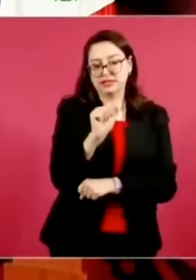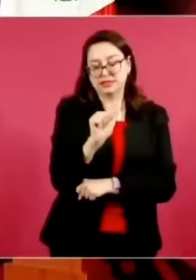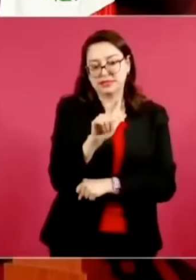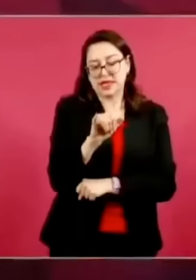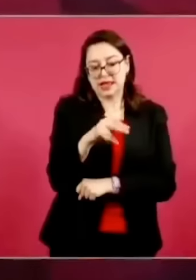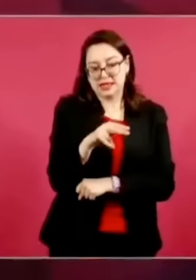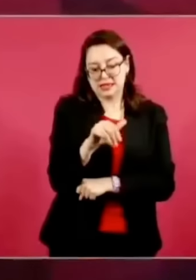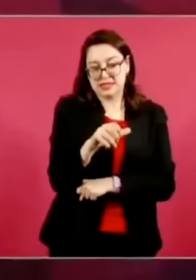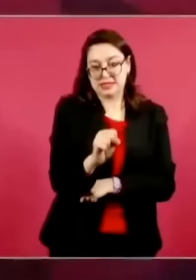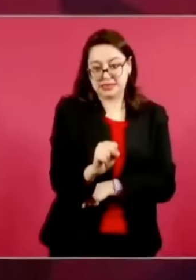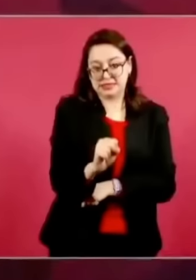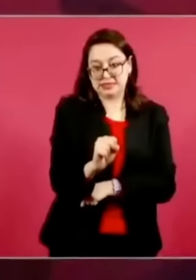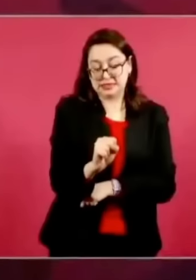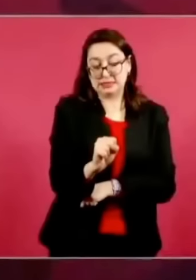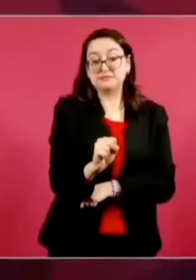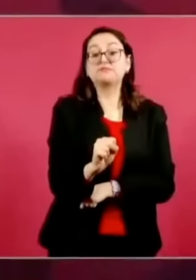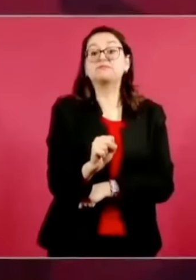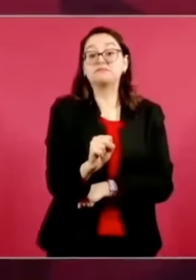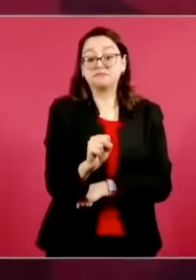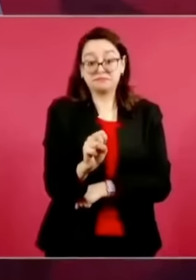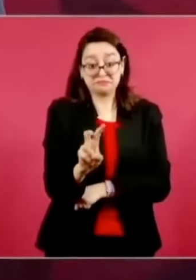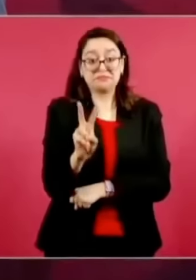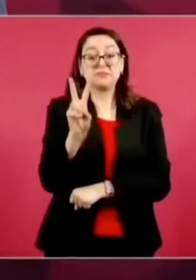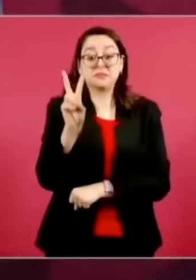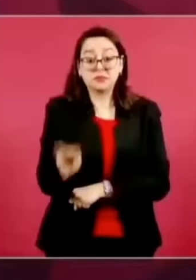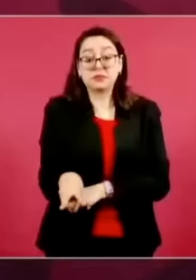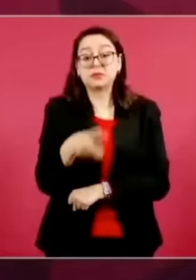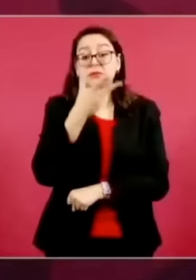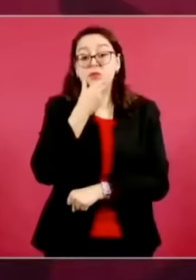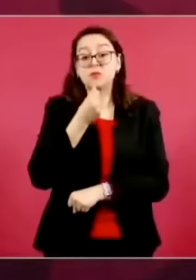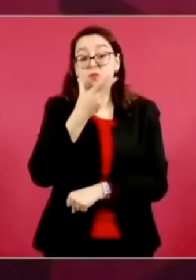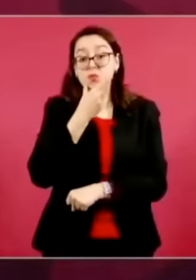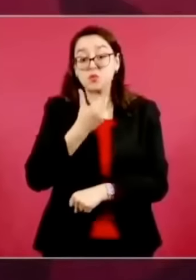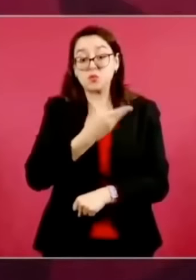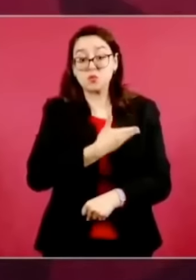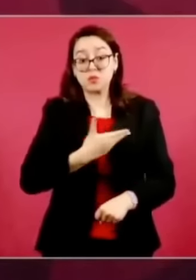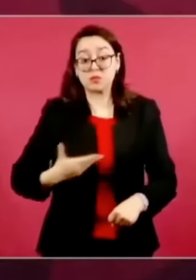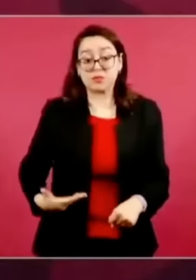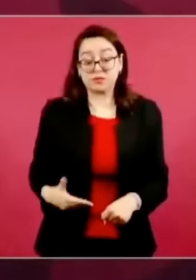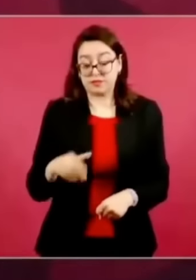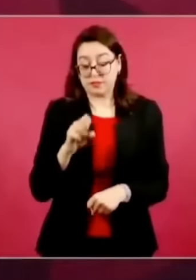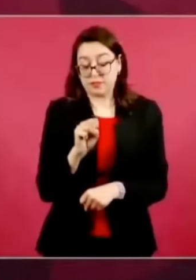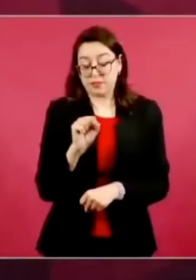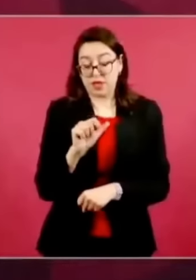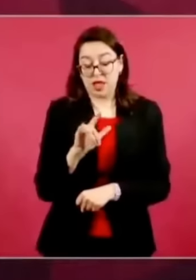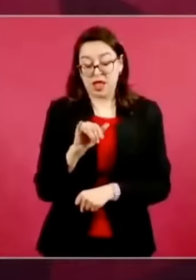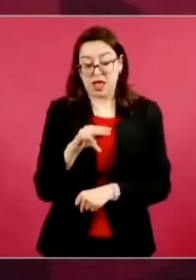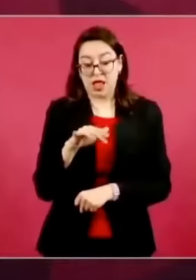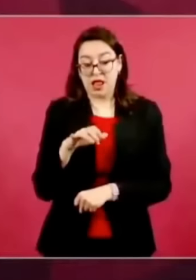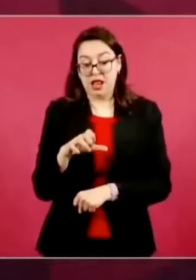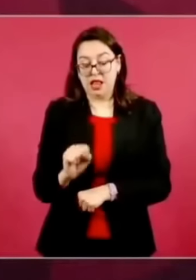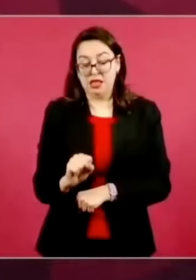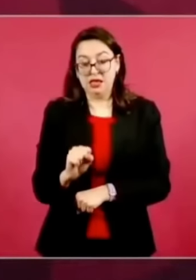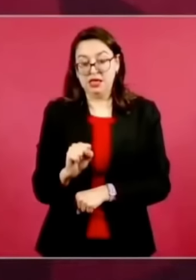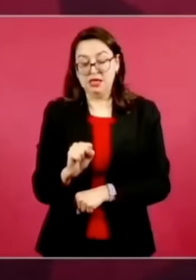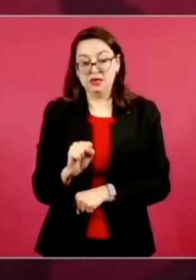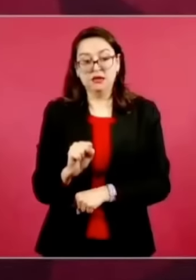Realmente Salinas dejó a muy pocos sin